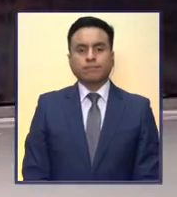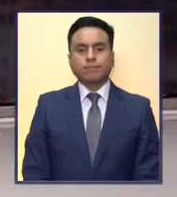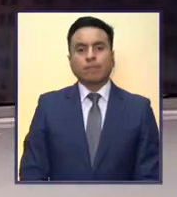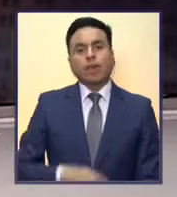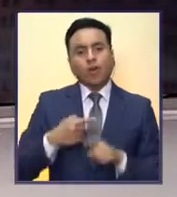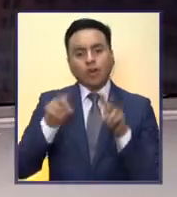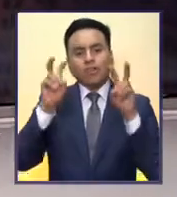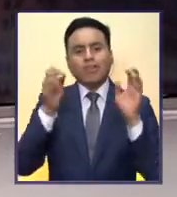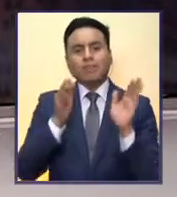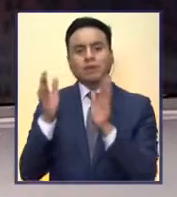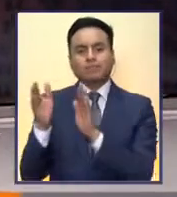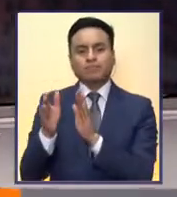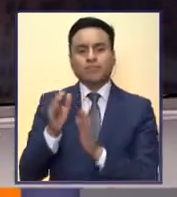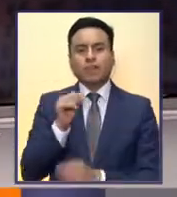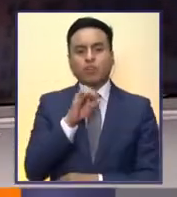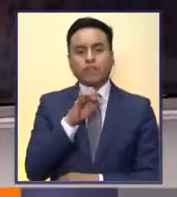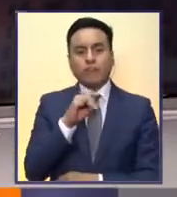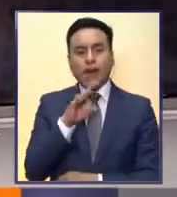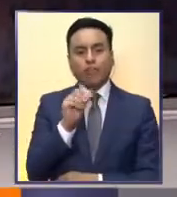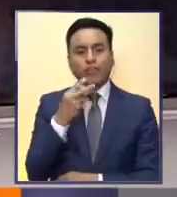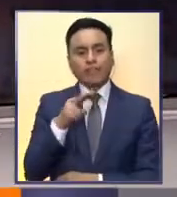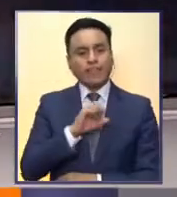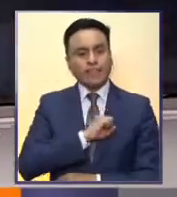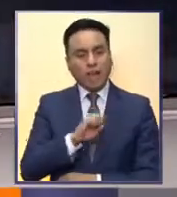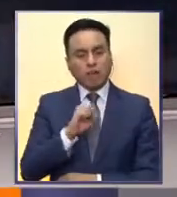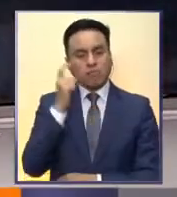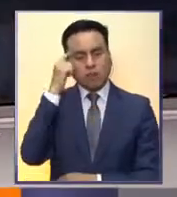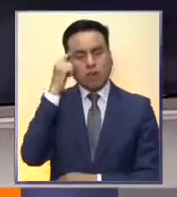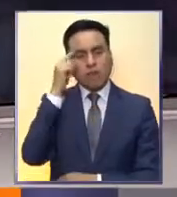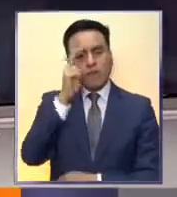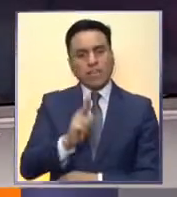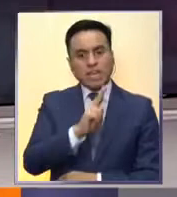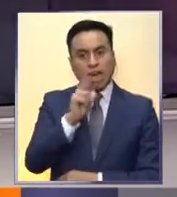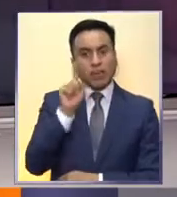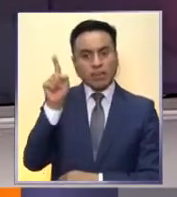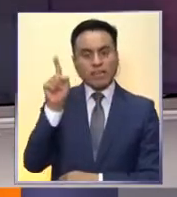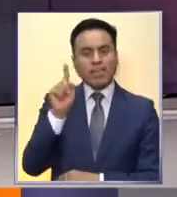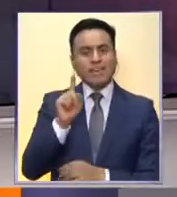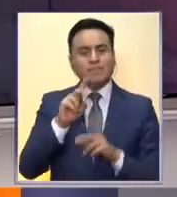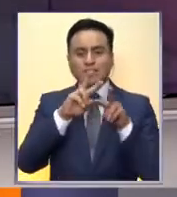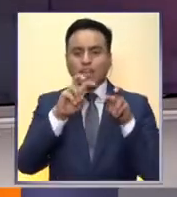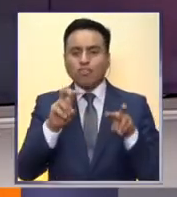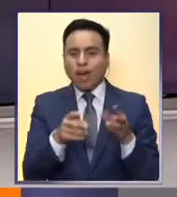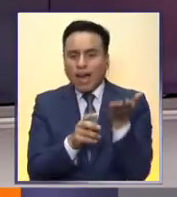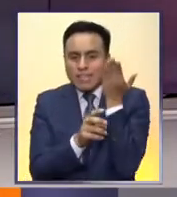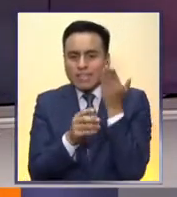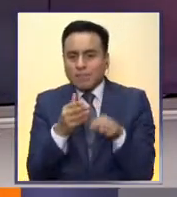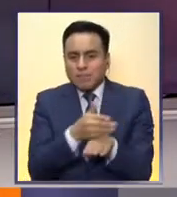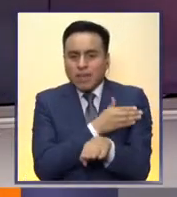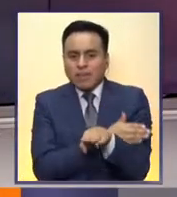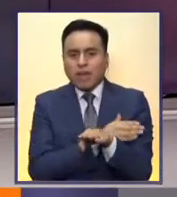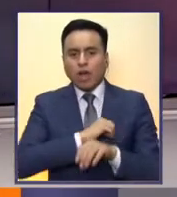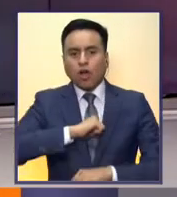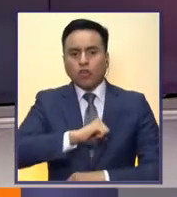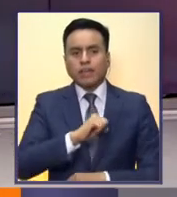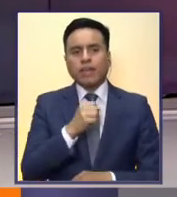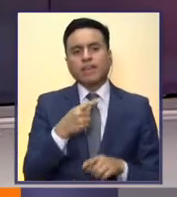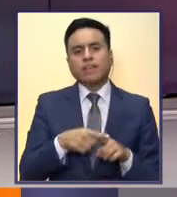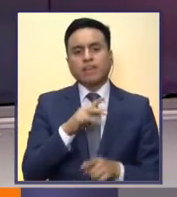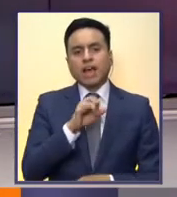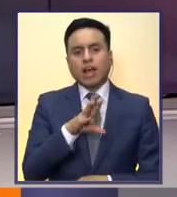Y en otro tema, el arzobispado de Santiago resolvió enviar al Vaticano los resultados de la investigación previa en contra del ex vicario para